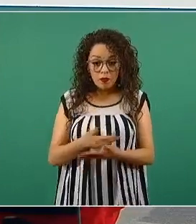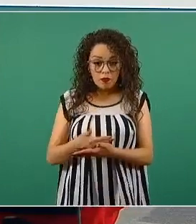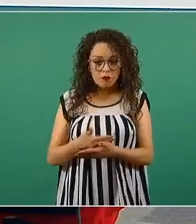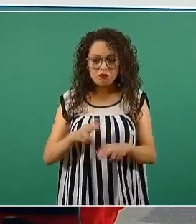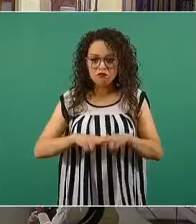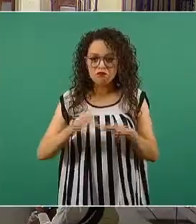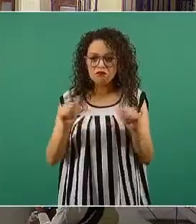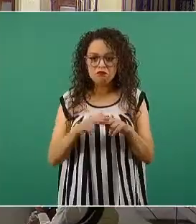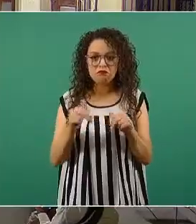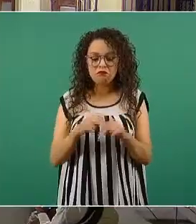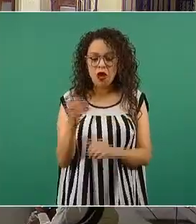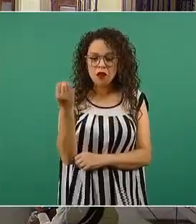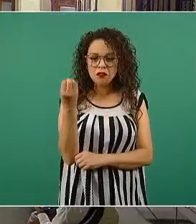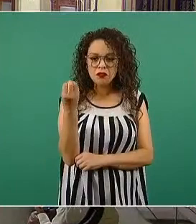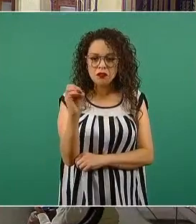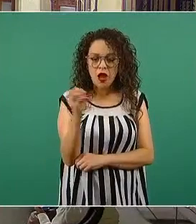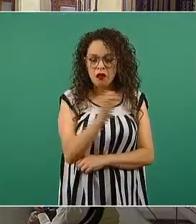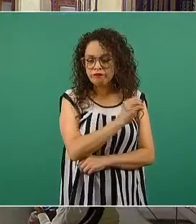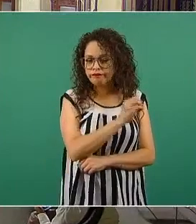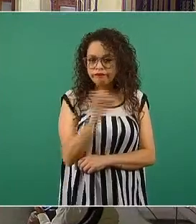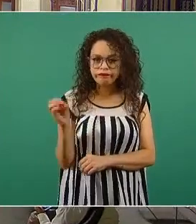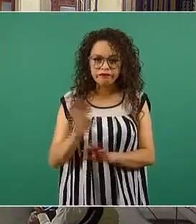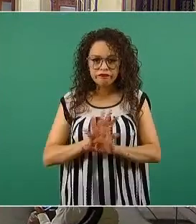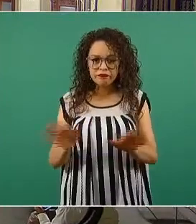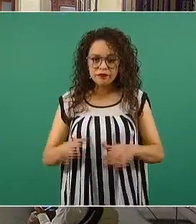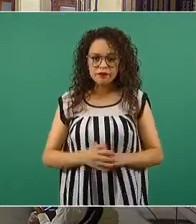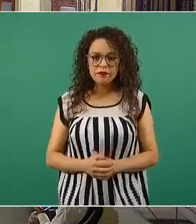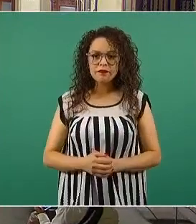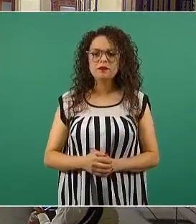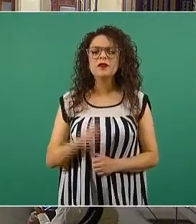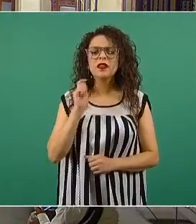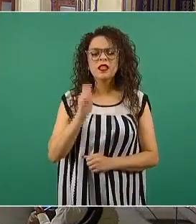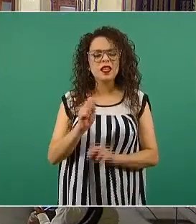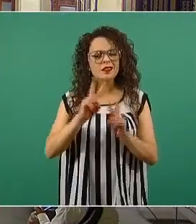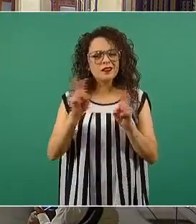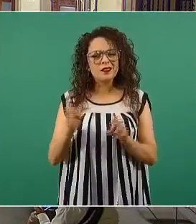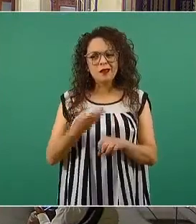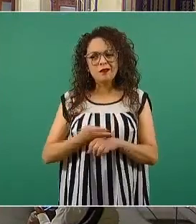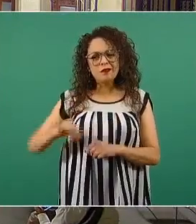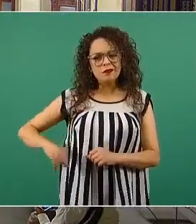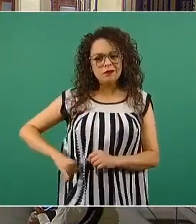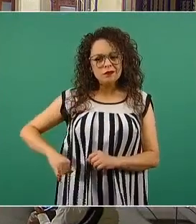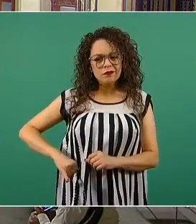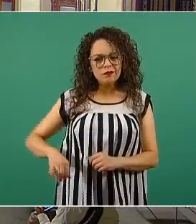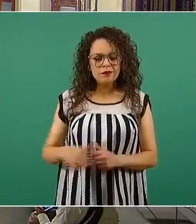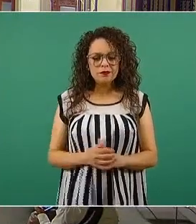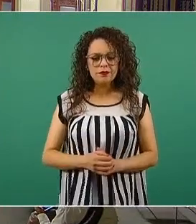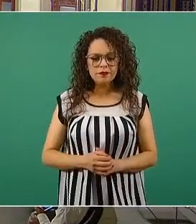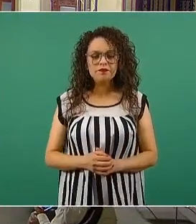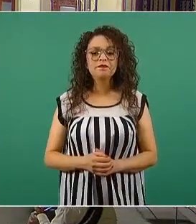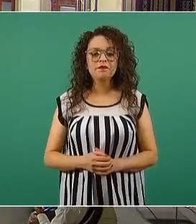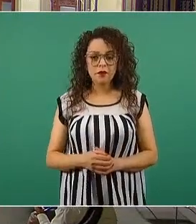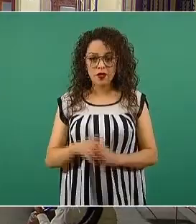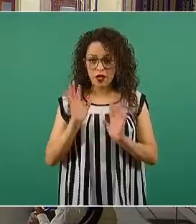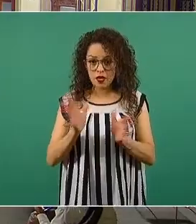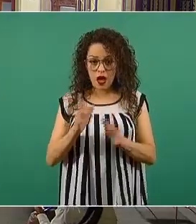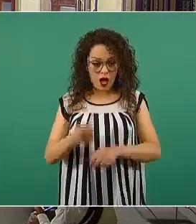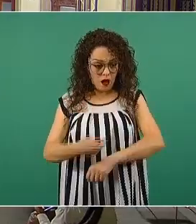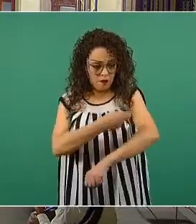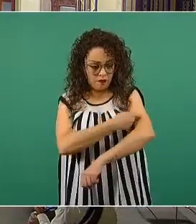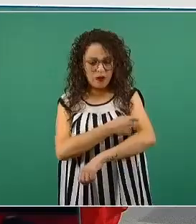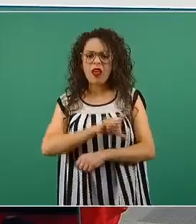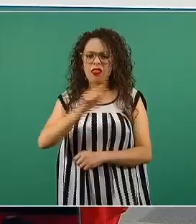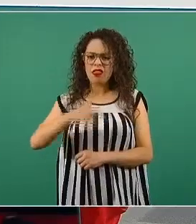muerto. Y otra cosa muy interesante, los efectos colaterales después de vacunarse, llámense